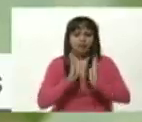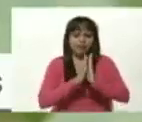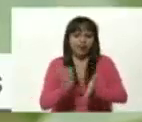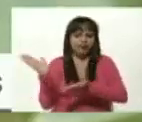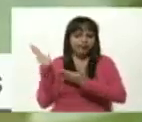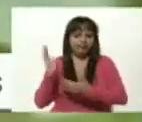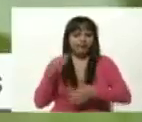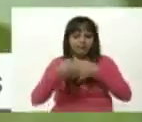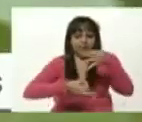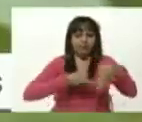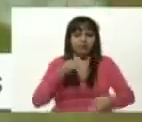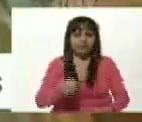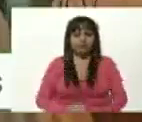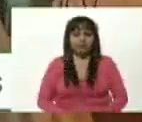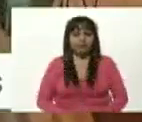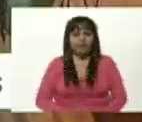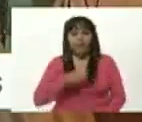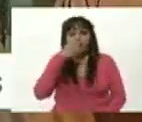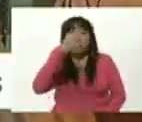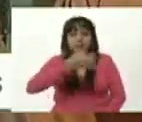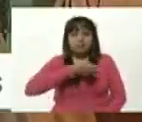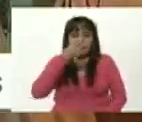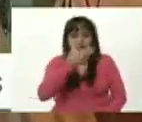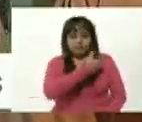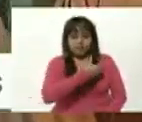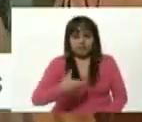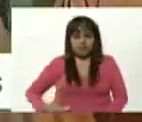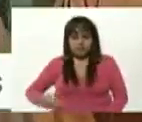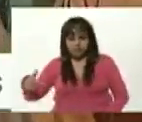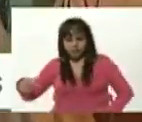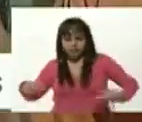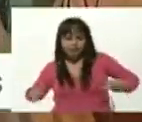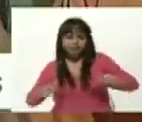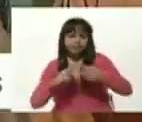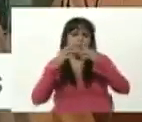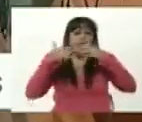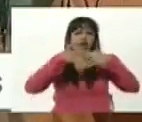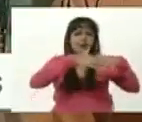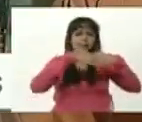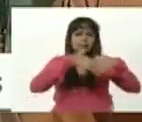Luis. Buenas tardes, presidente. Aquí nos encontramos en Agrofinca Sala,